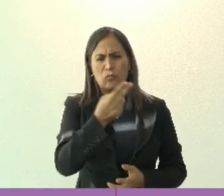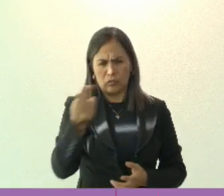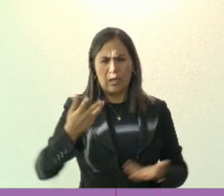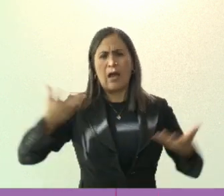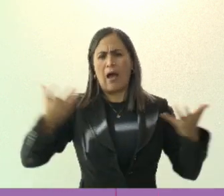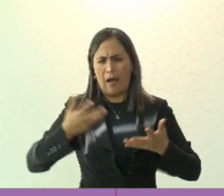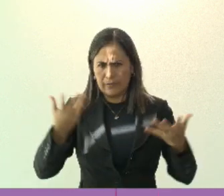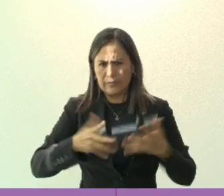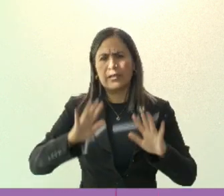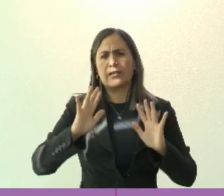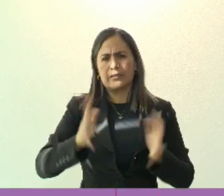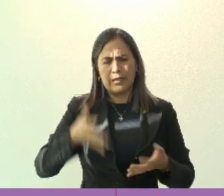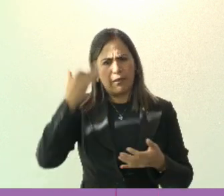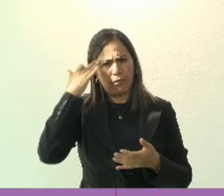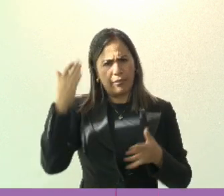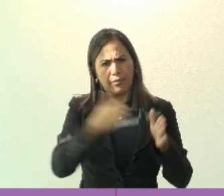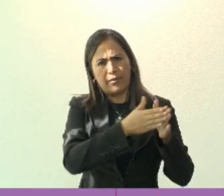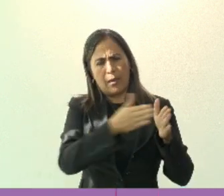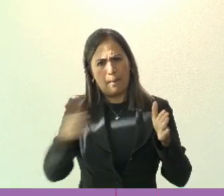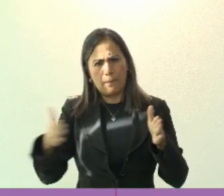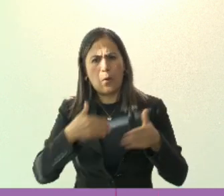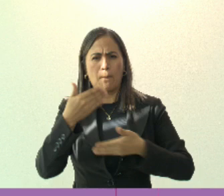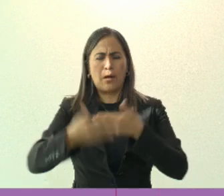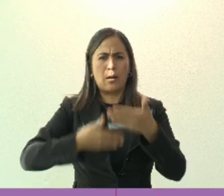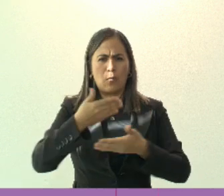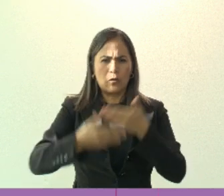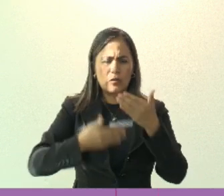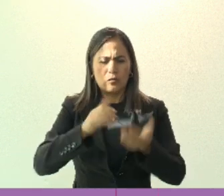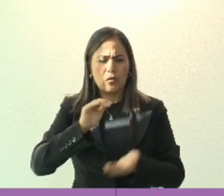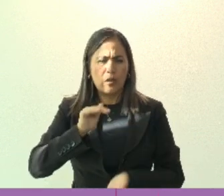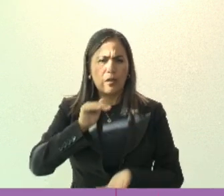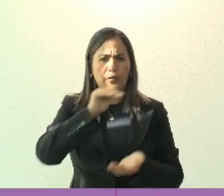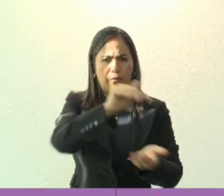por los plazos que se tienen para este proceso de entrega-recepción,